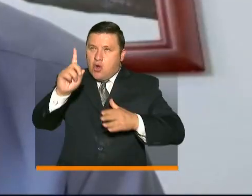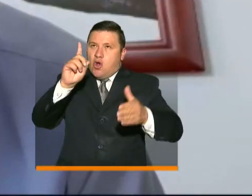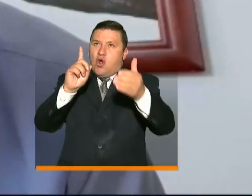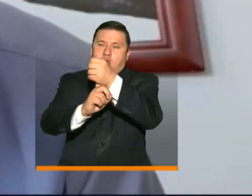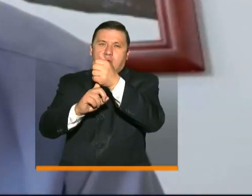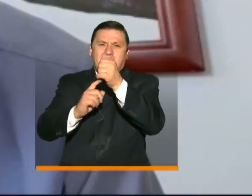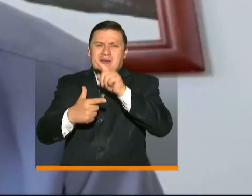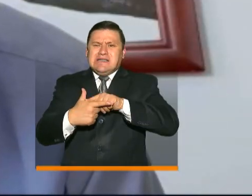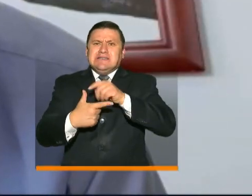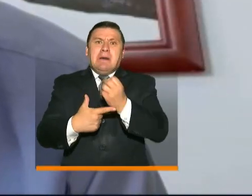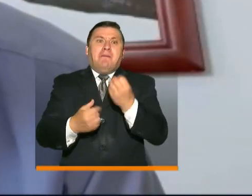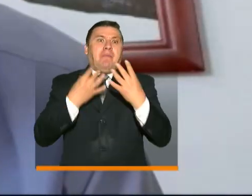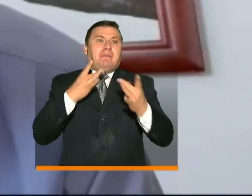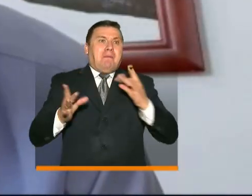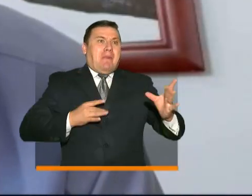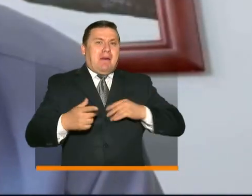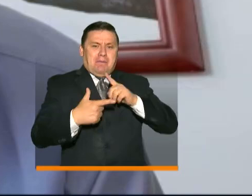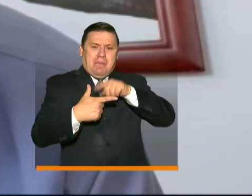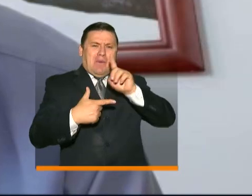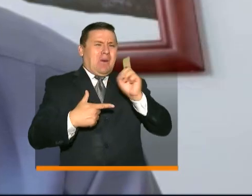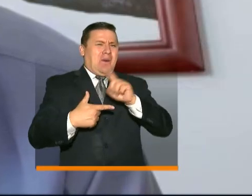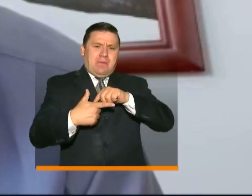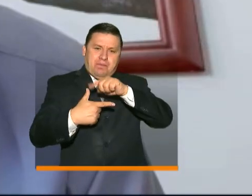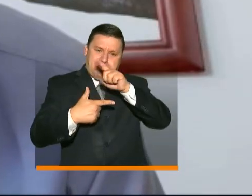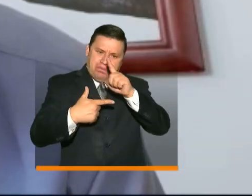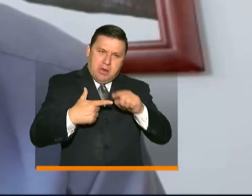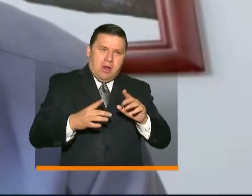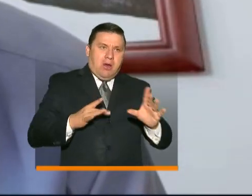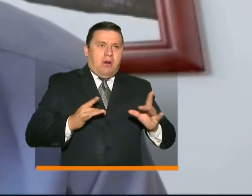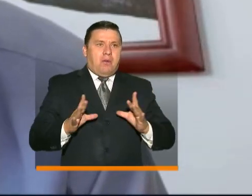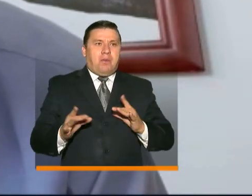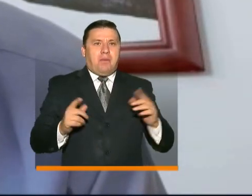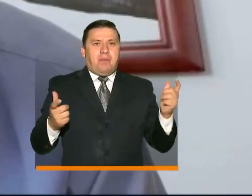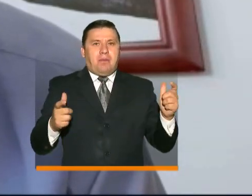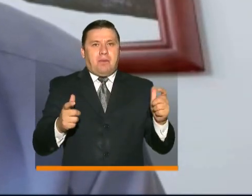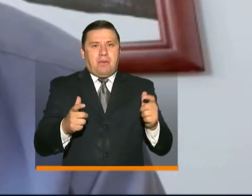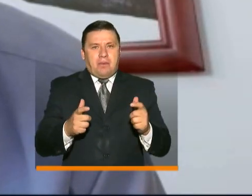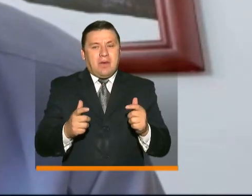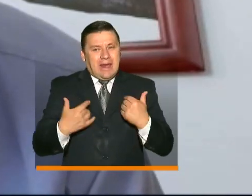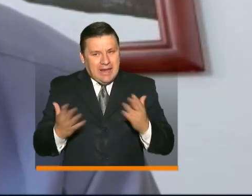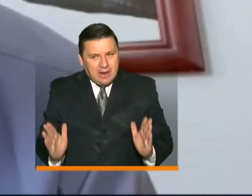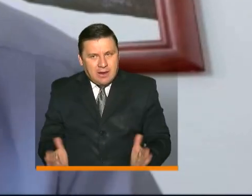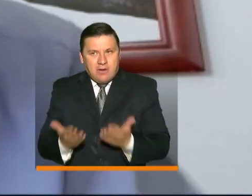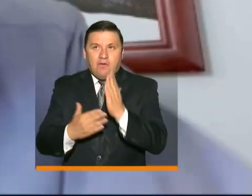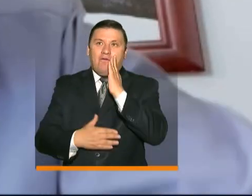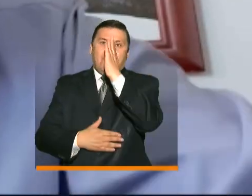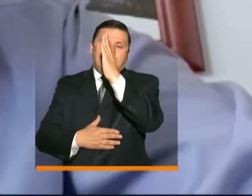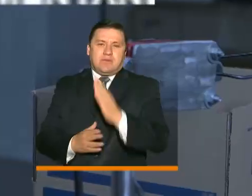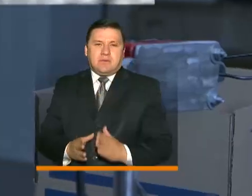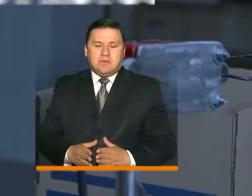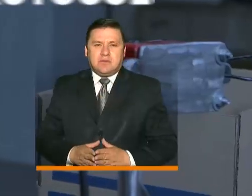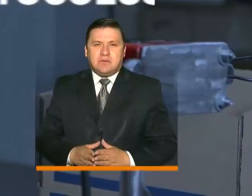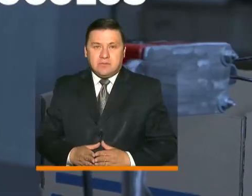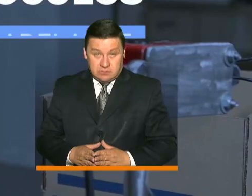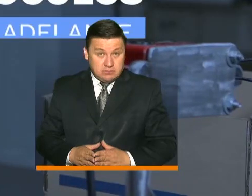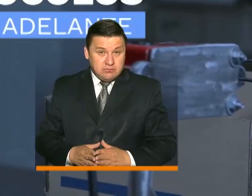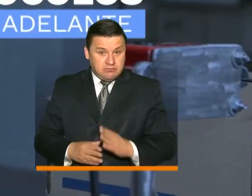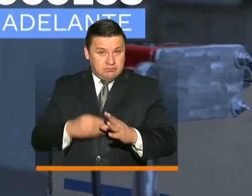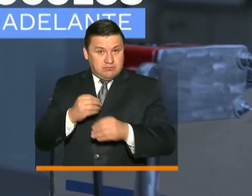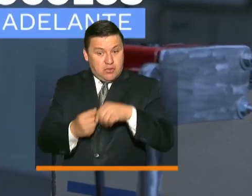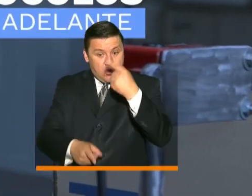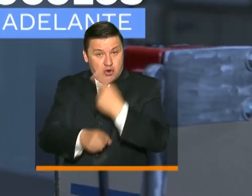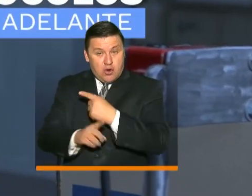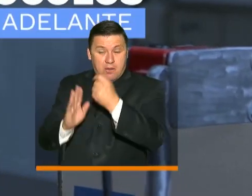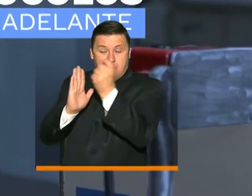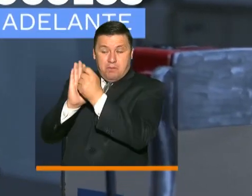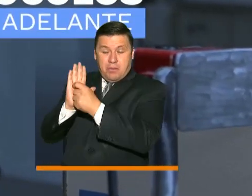revertir la curva de contagio de los países en que operamos y así seguir alimentando un mejor mañana. Implementando